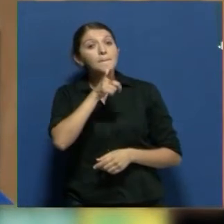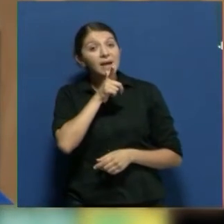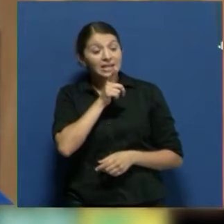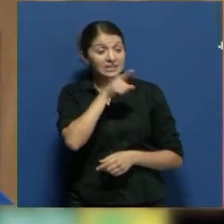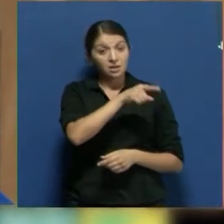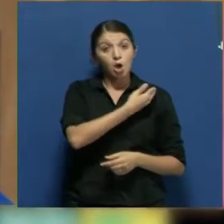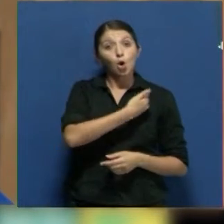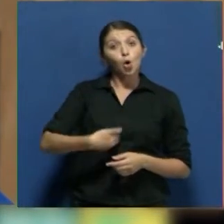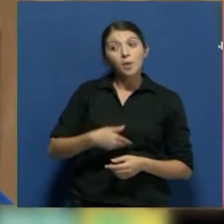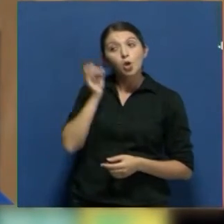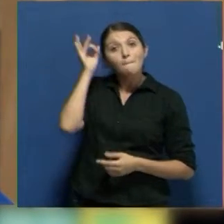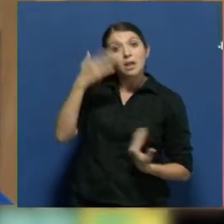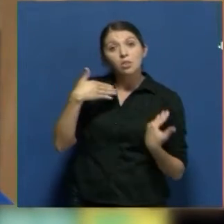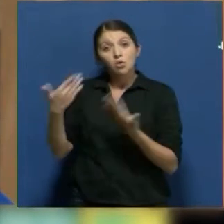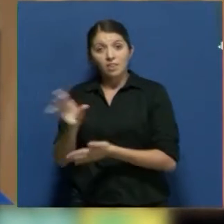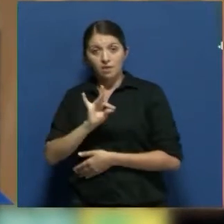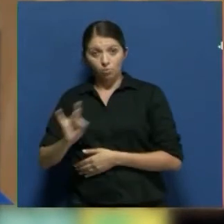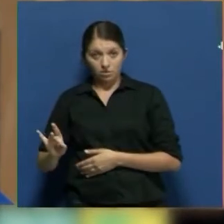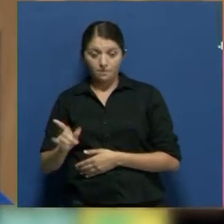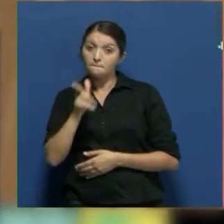licuación de la deuda. Punto.